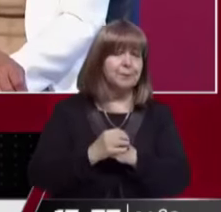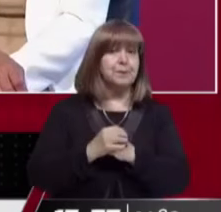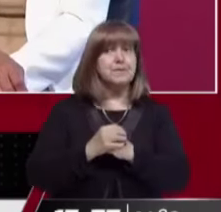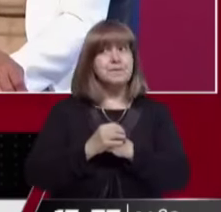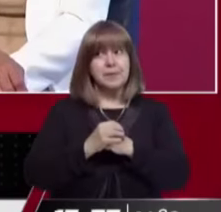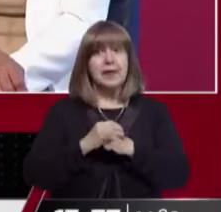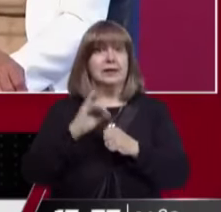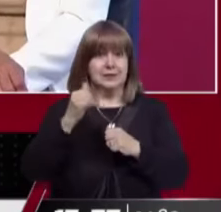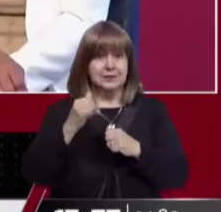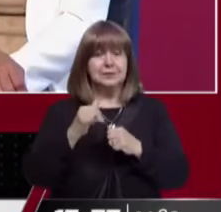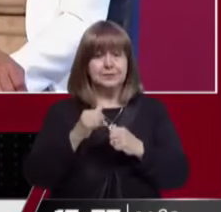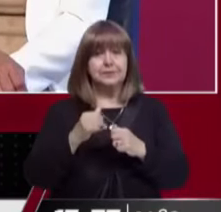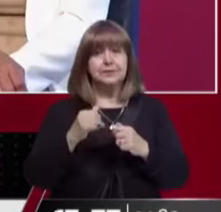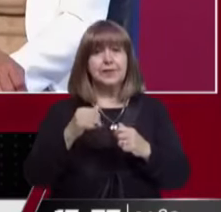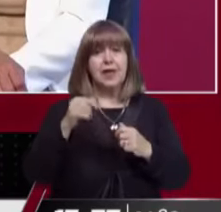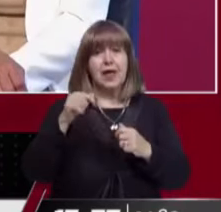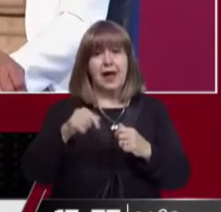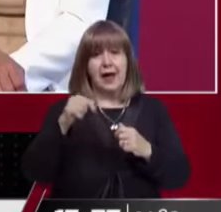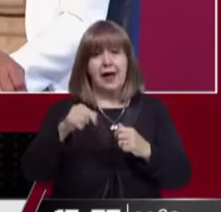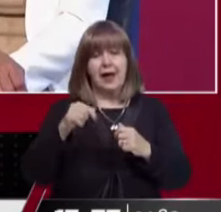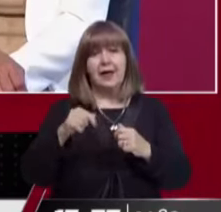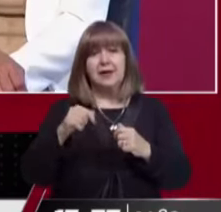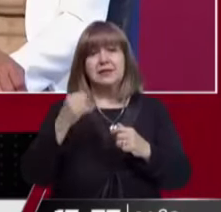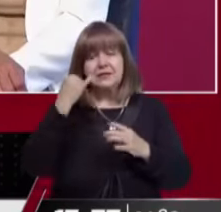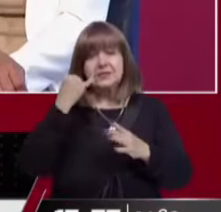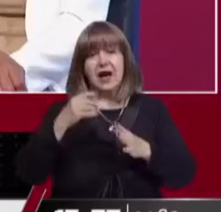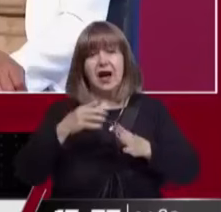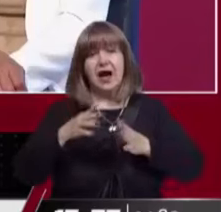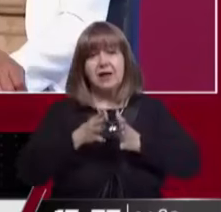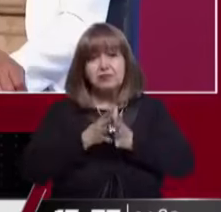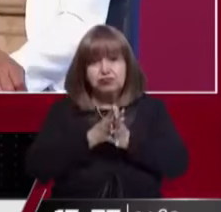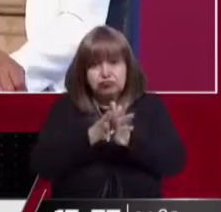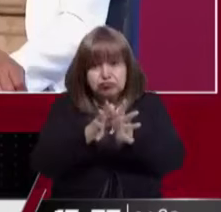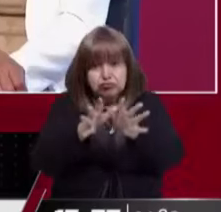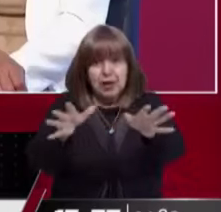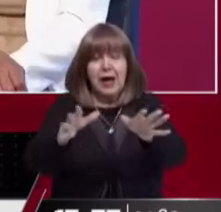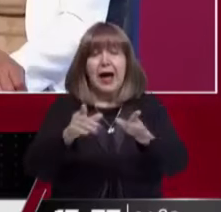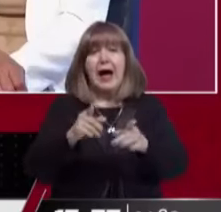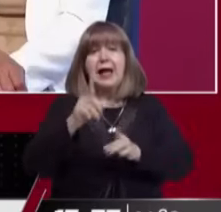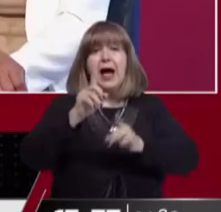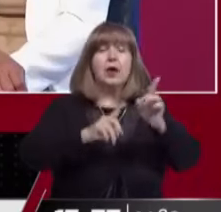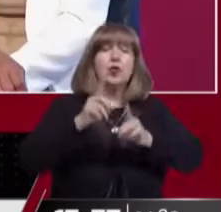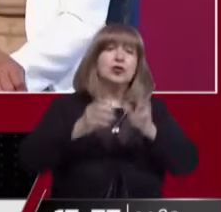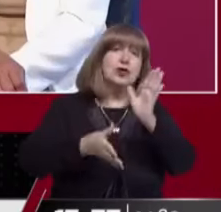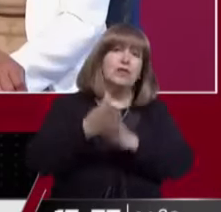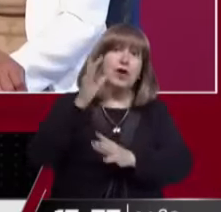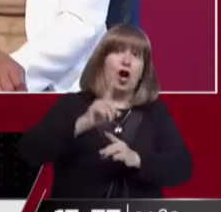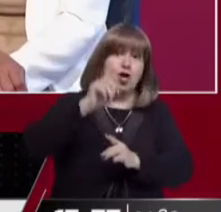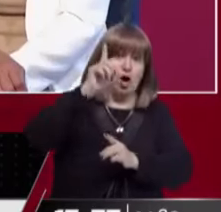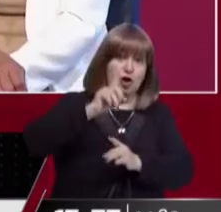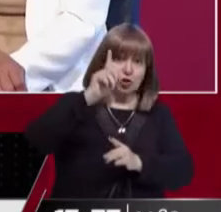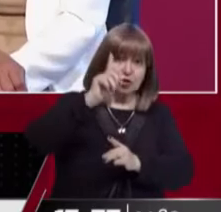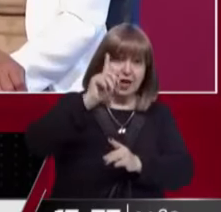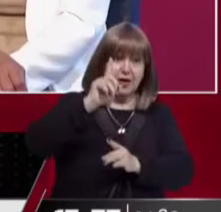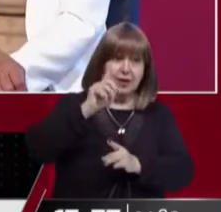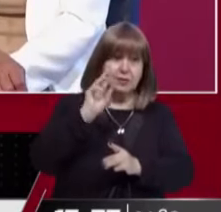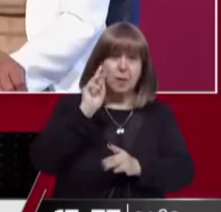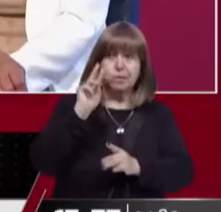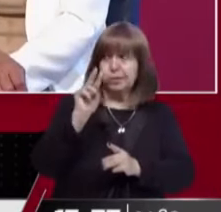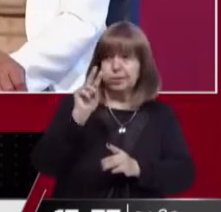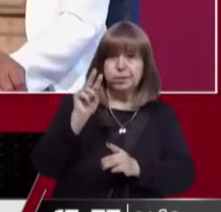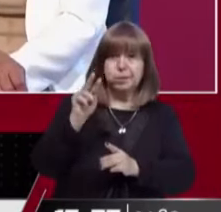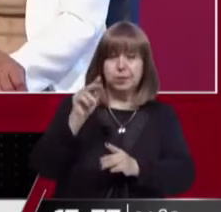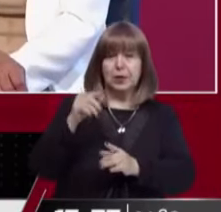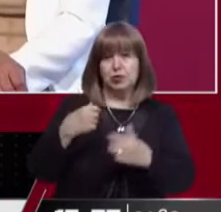Bueno, de hecho, en este caso se han bifurcado, ¿no? Muchos se fueron hacia el norte, de hecho acá estamos viendo, hoy